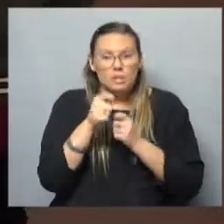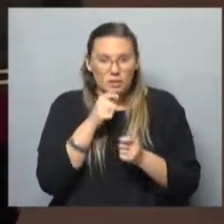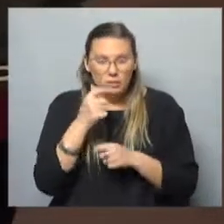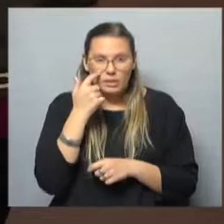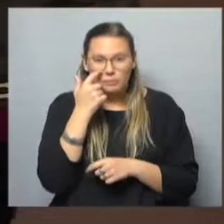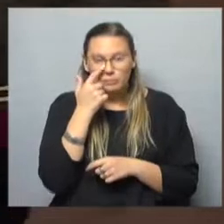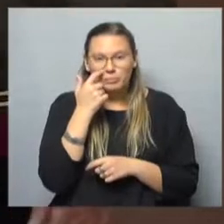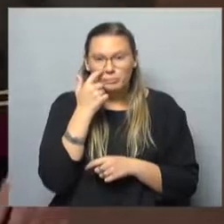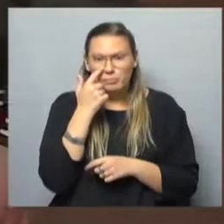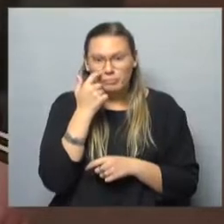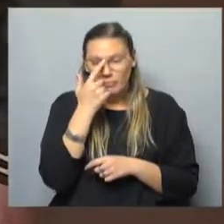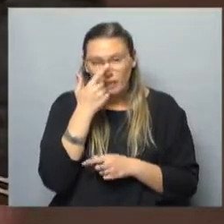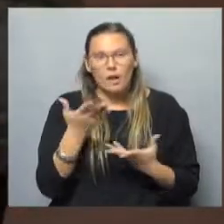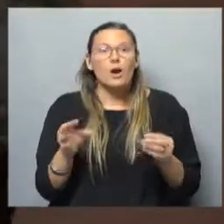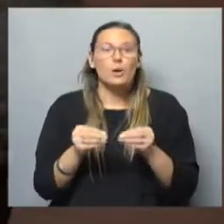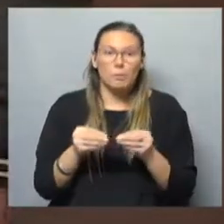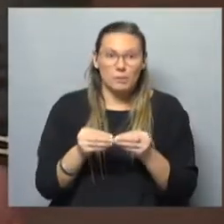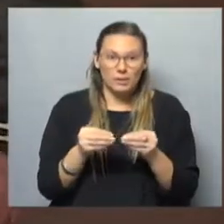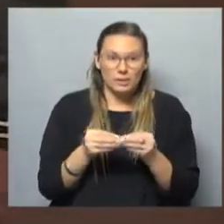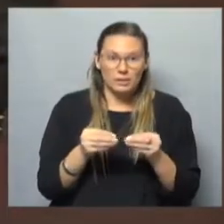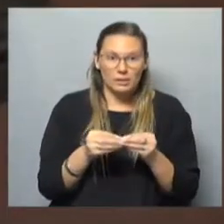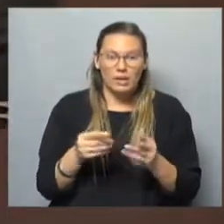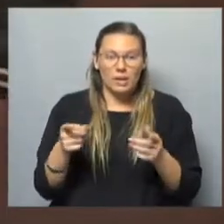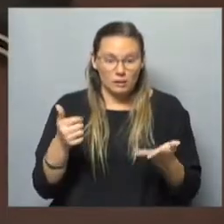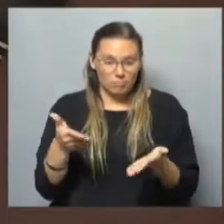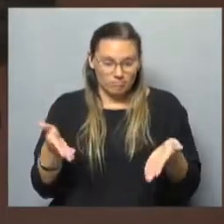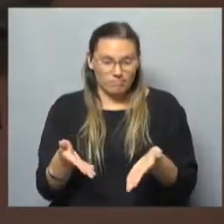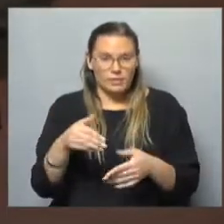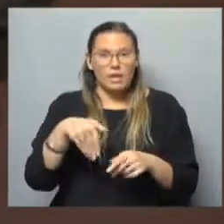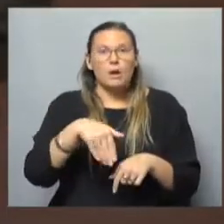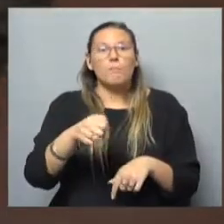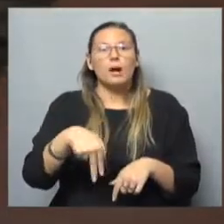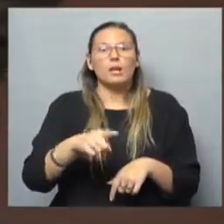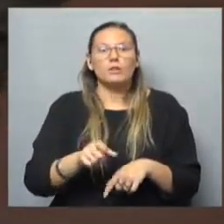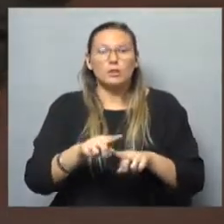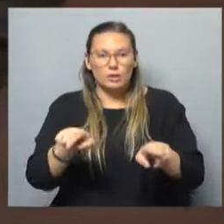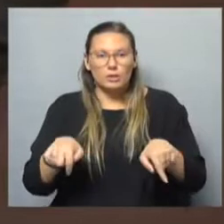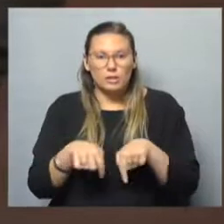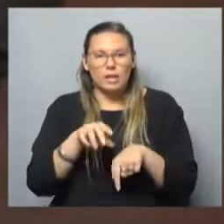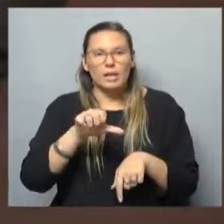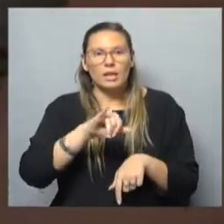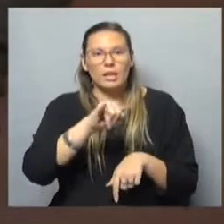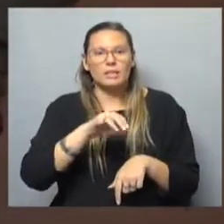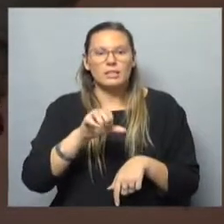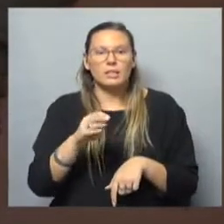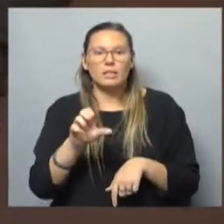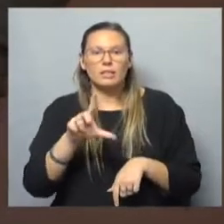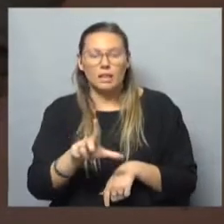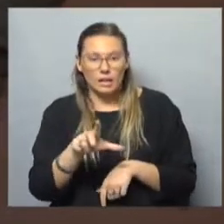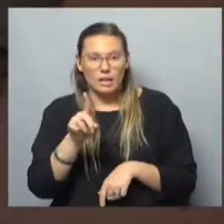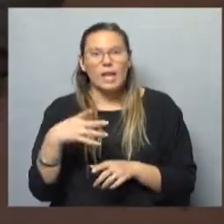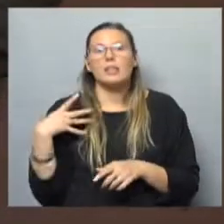Bueno. Bueno, compañeros, nos encontramos acá en Magnolio Sale. Estamos con Ezequiel S., que es director